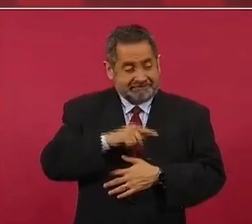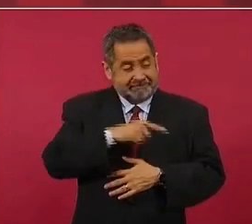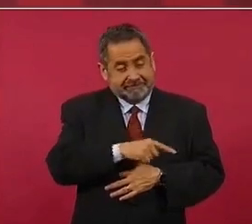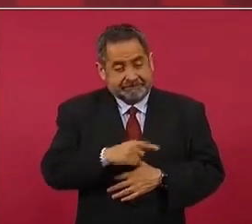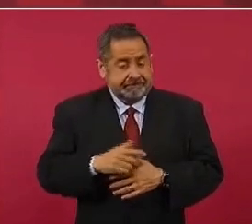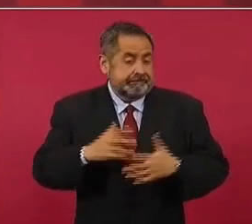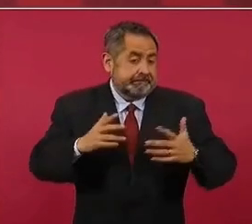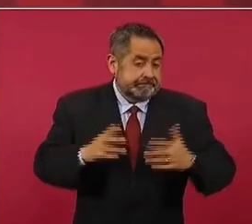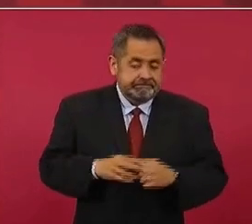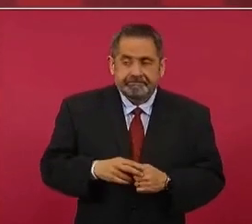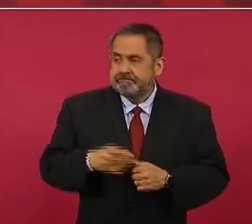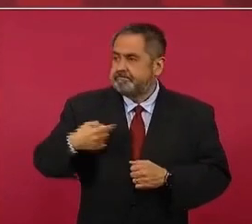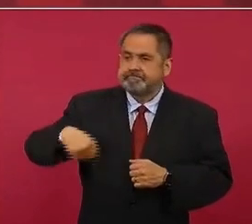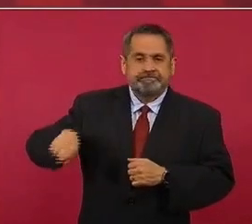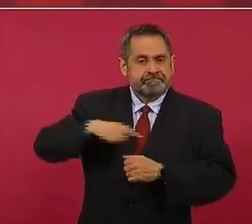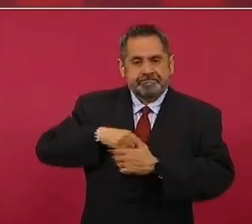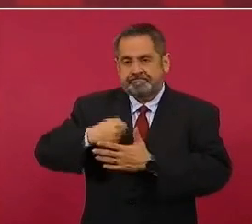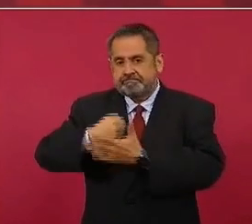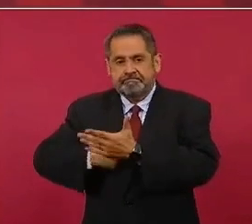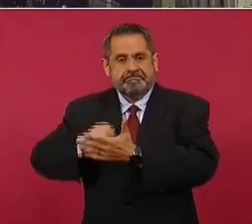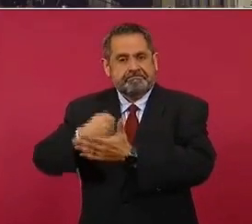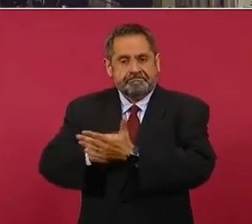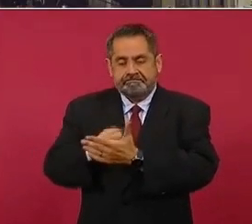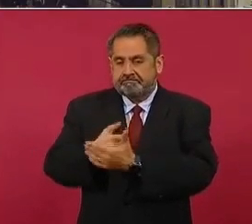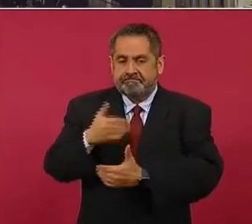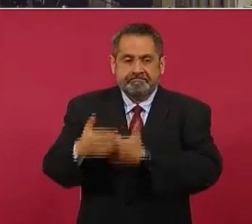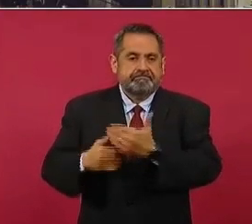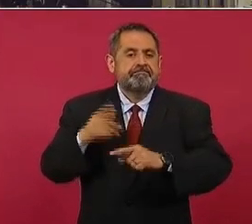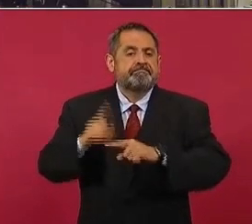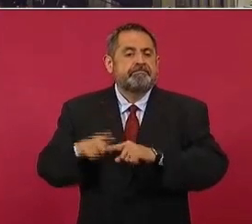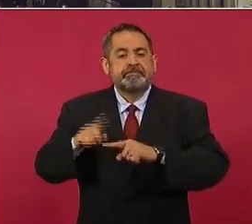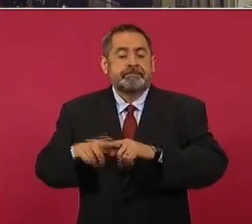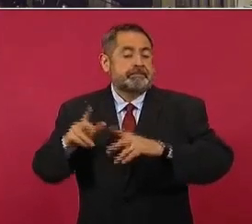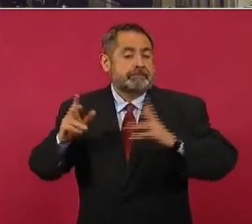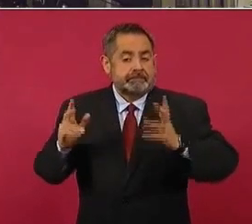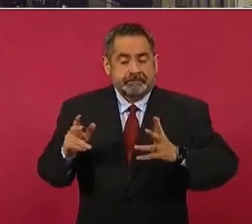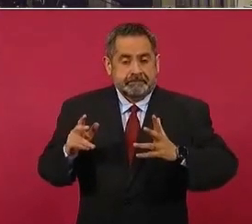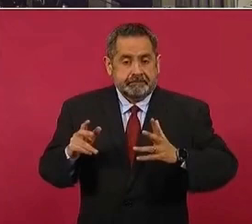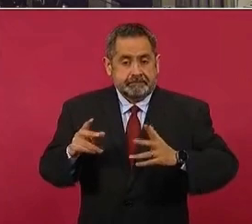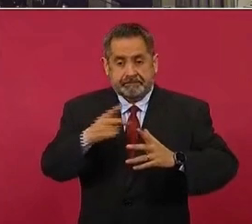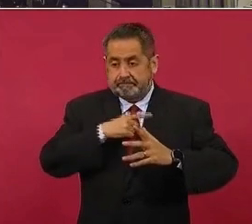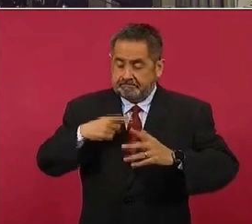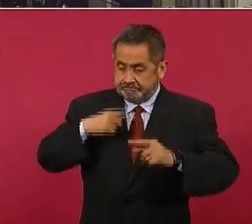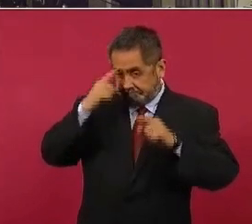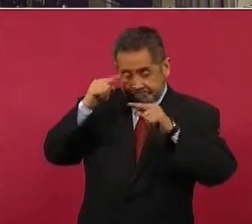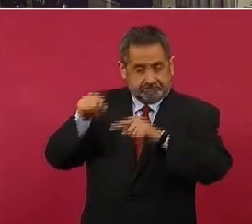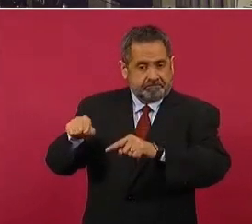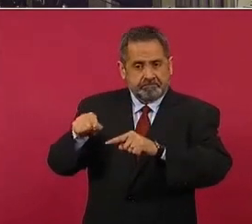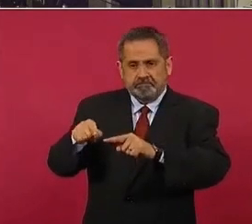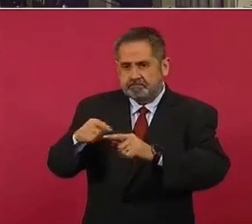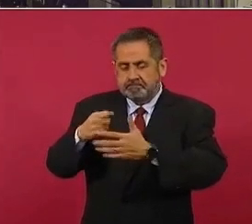porque en esta lucha pues se tienen que enfrentar